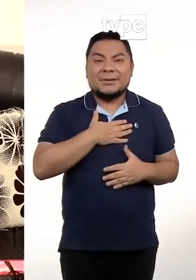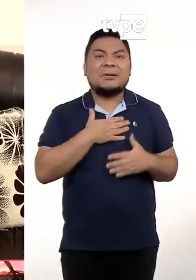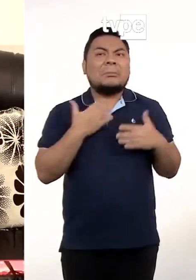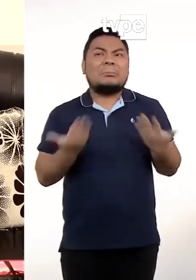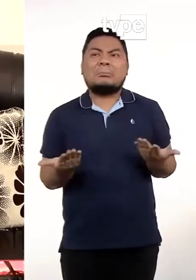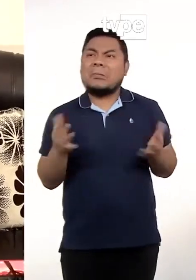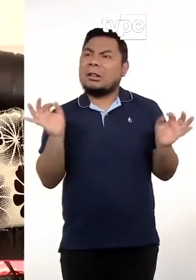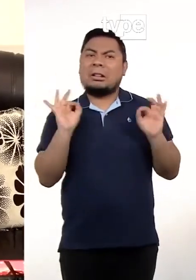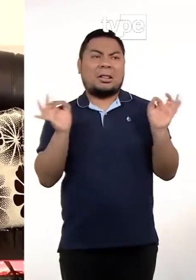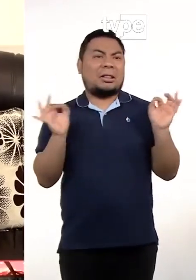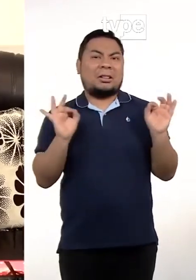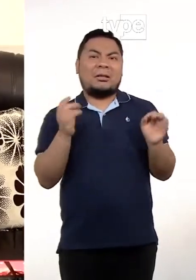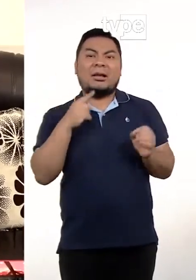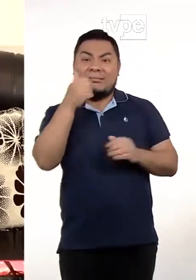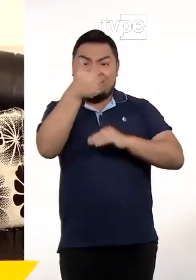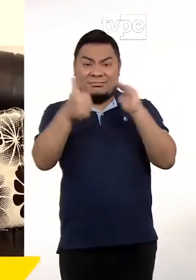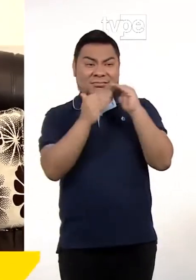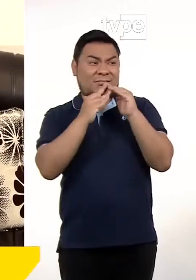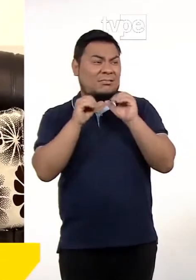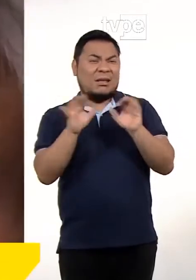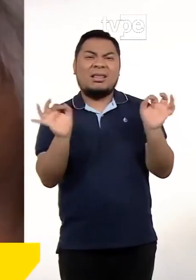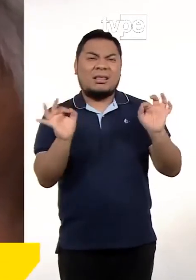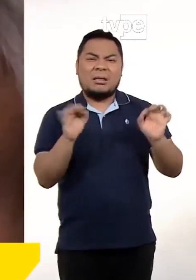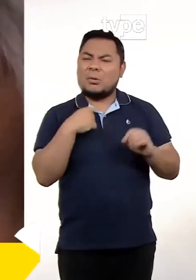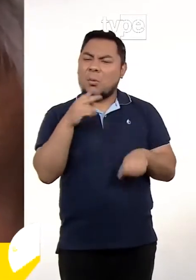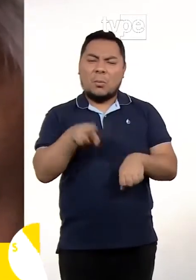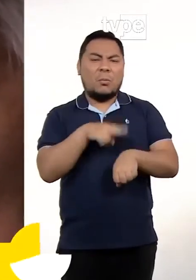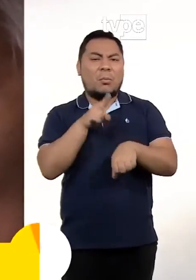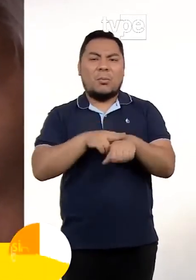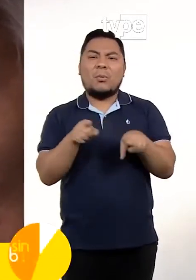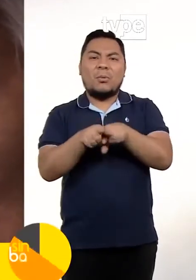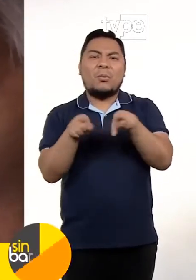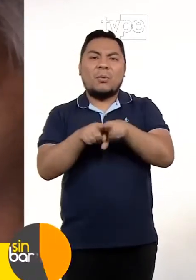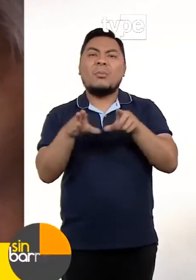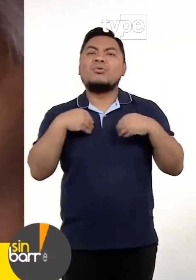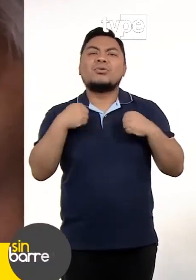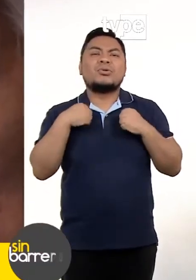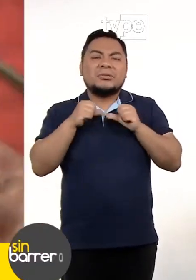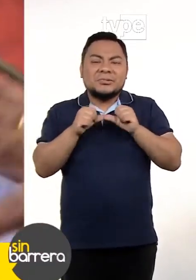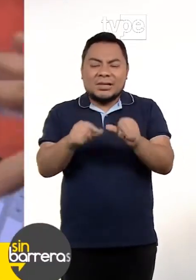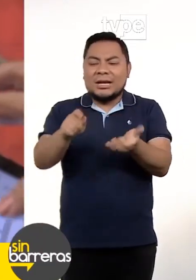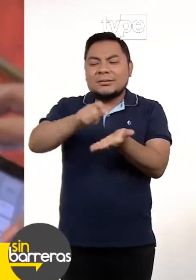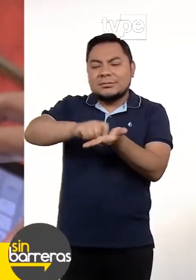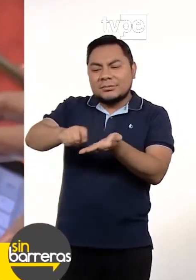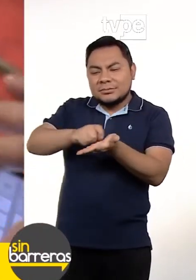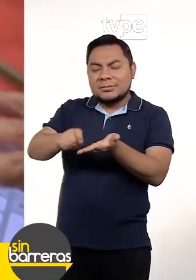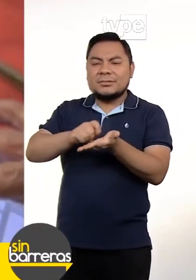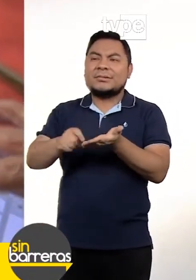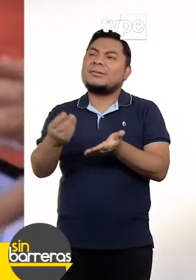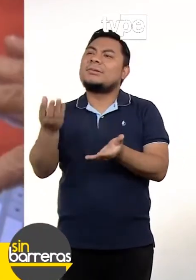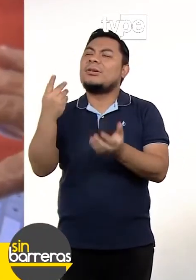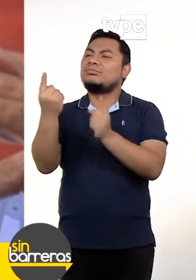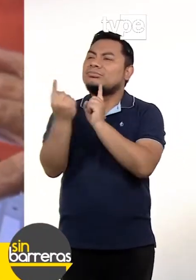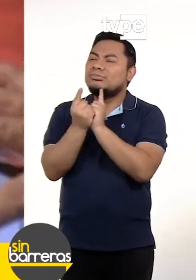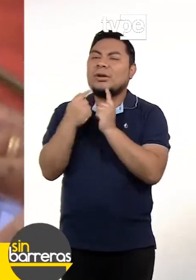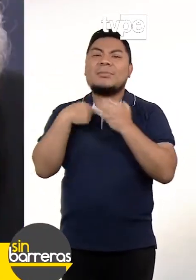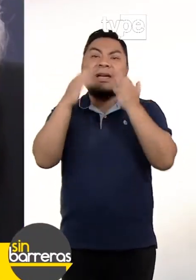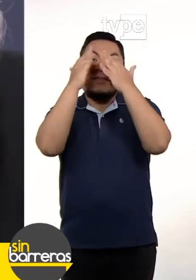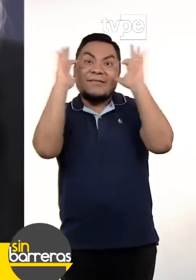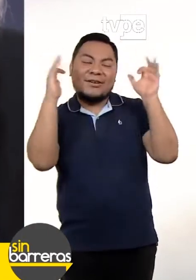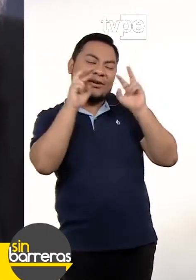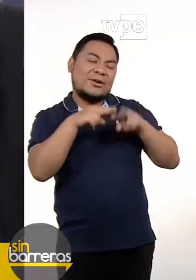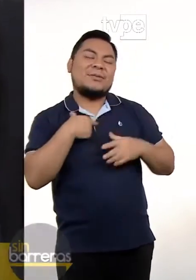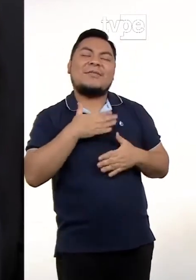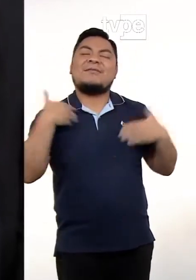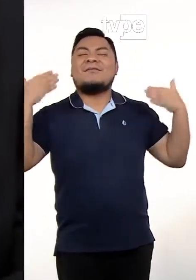si no hubiera pasado nada, porque mi inspiración sigue, sigo escribiendo, tengo mi Facebook,